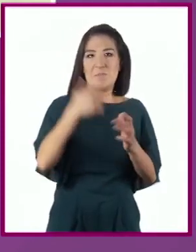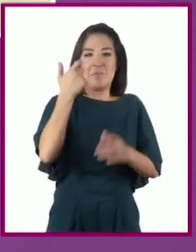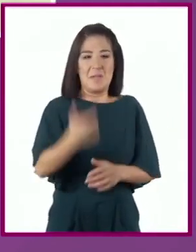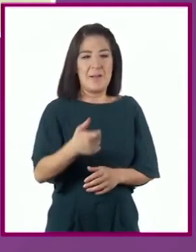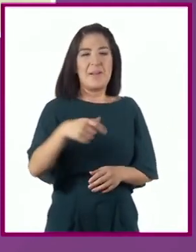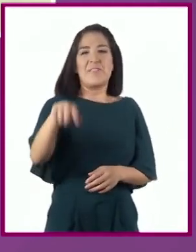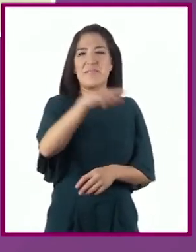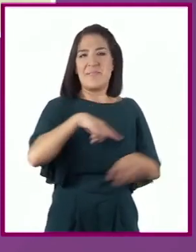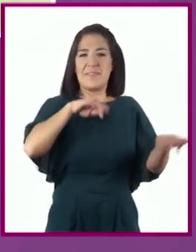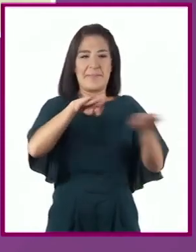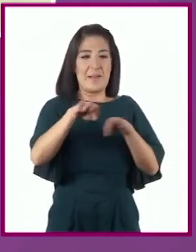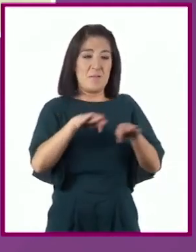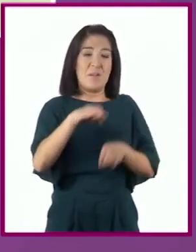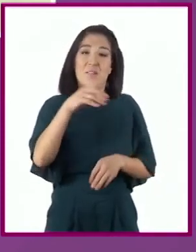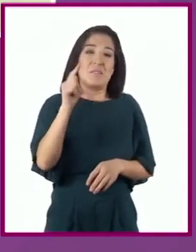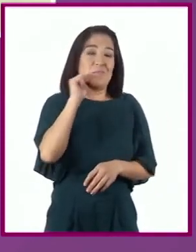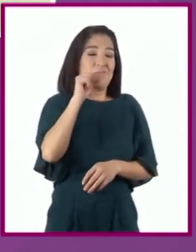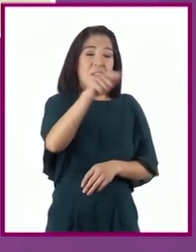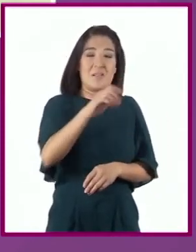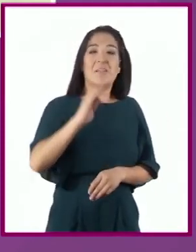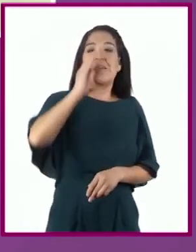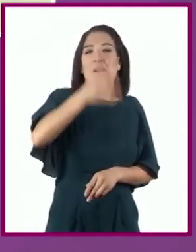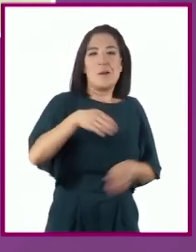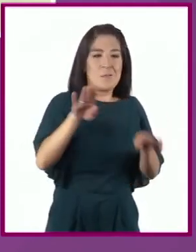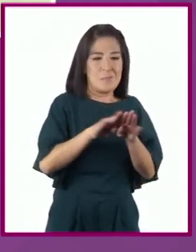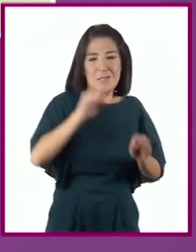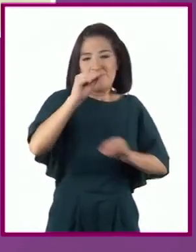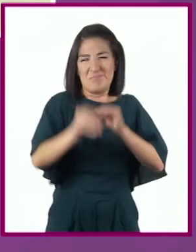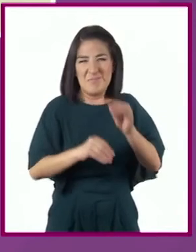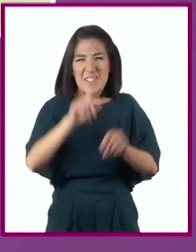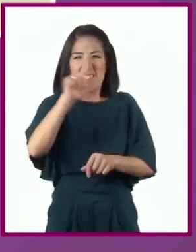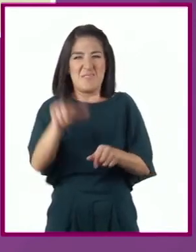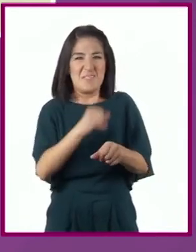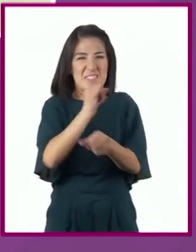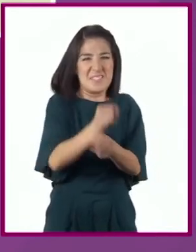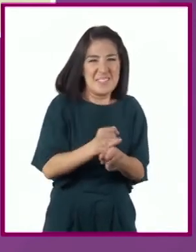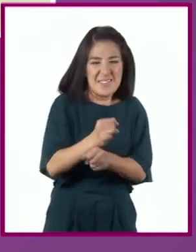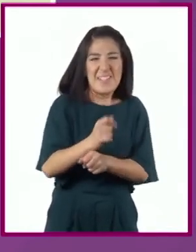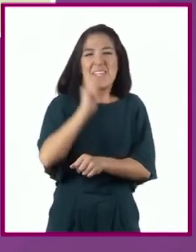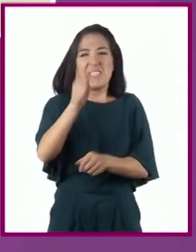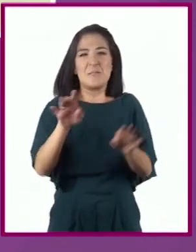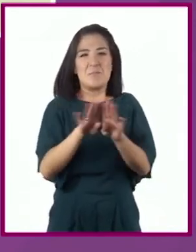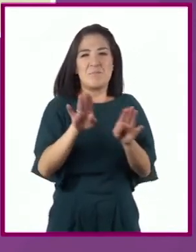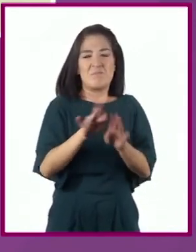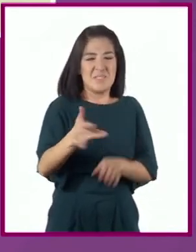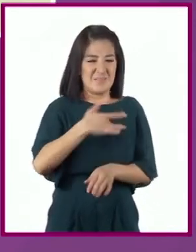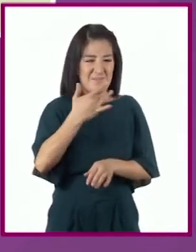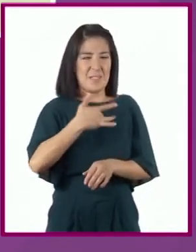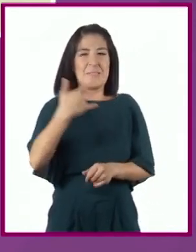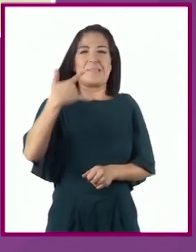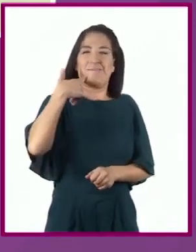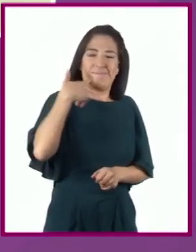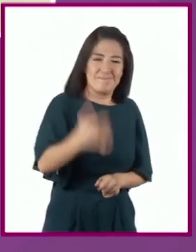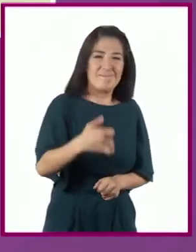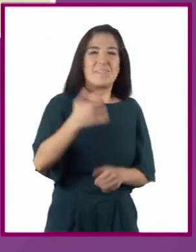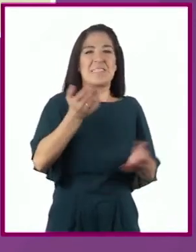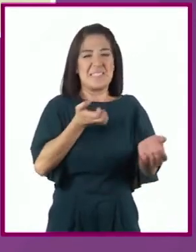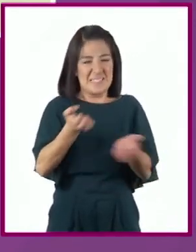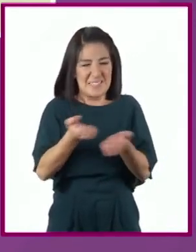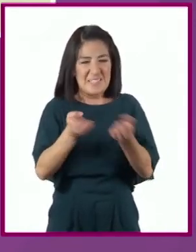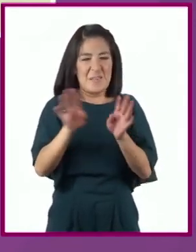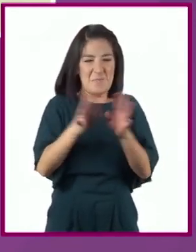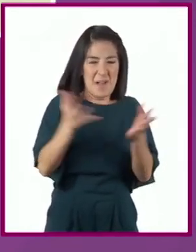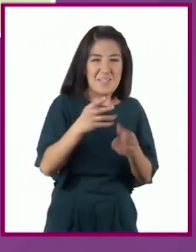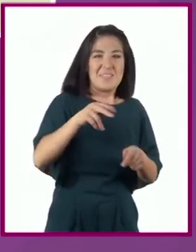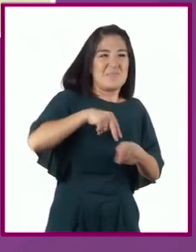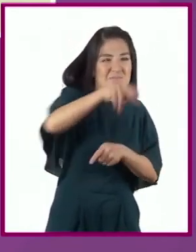agradable, porque a ti te gustan estas tareas meticulosas de investigación, que excluyen el esfuerzo físico, el traslado de